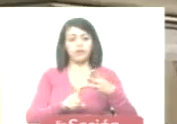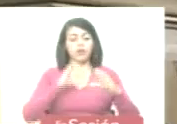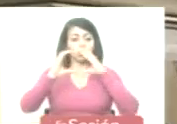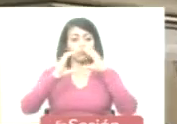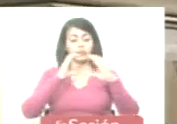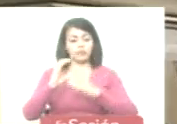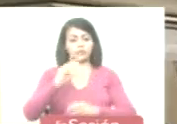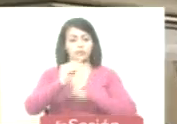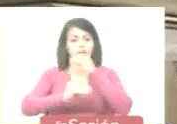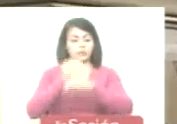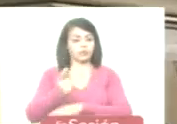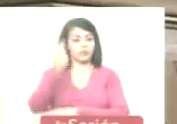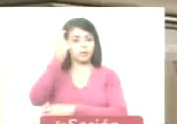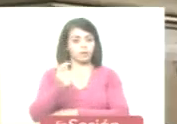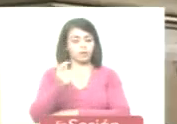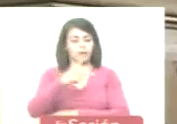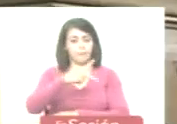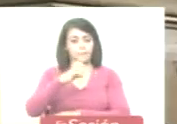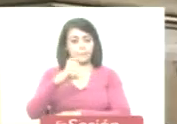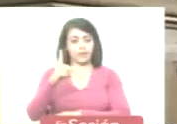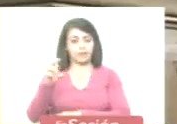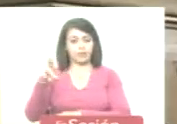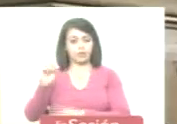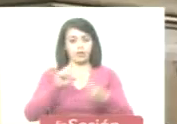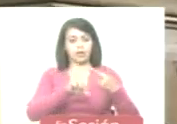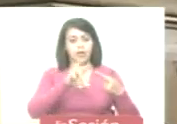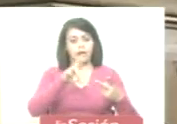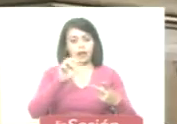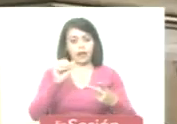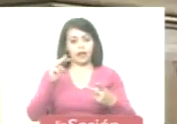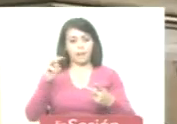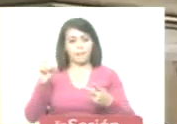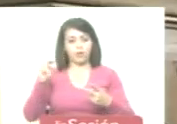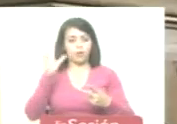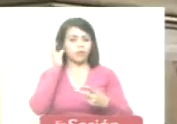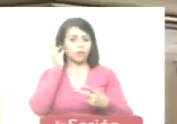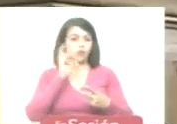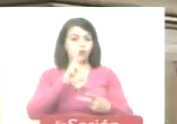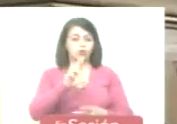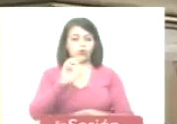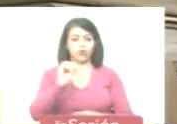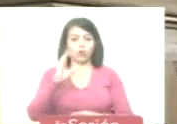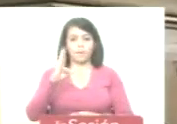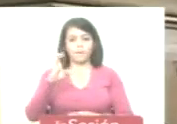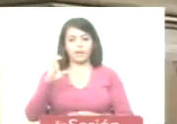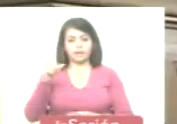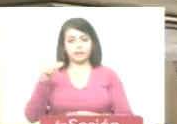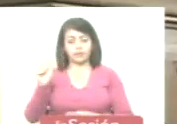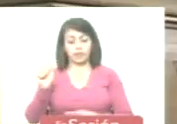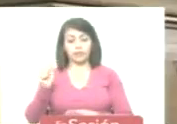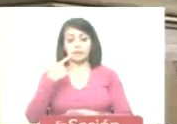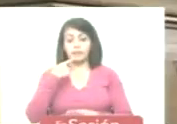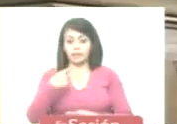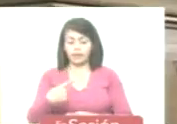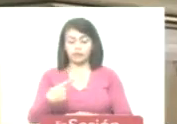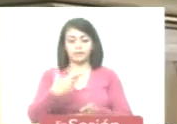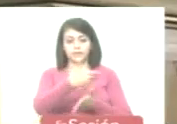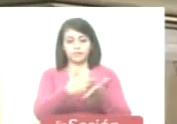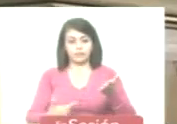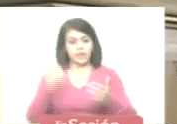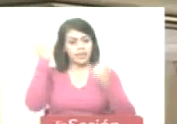comunicación suscrita por los diputados Pedro Carreño, Ramón Magallanes y la diputada Rodbeck Zapoleo, mediante la cual remiten